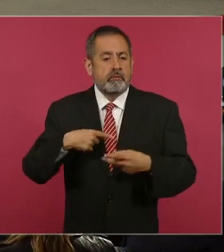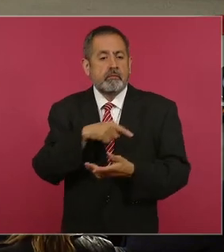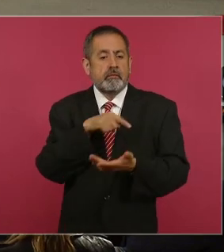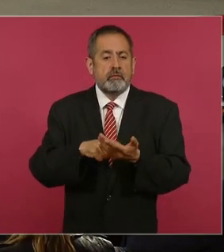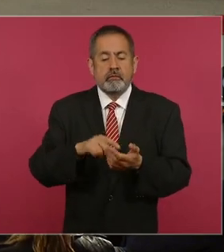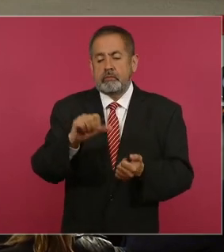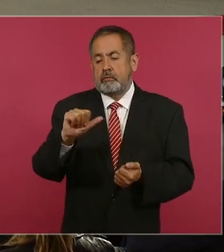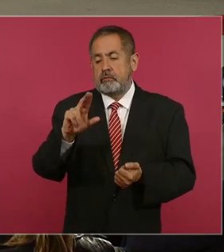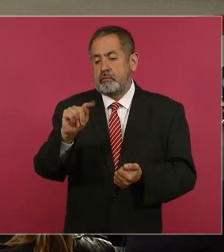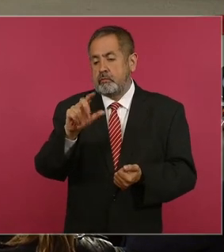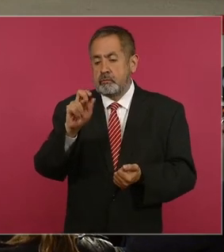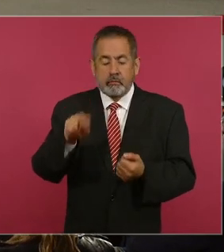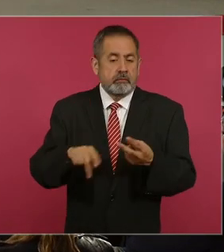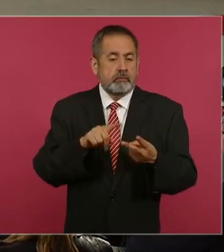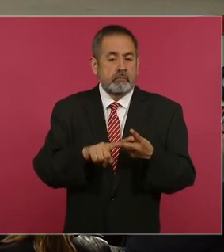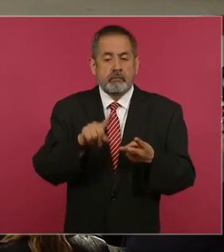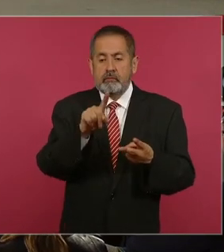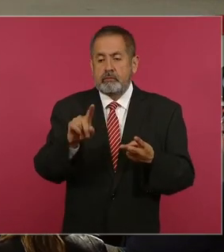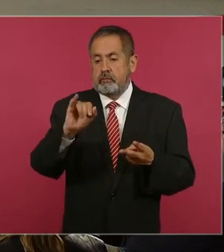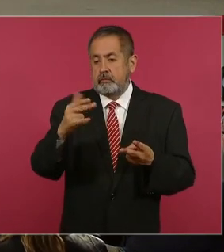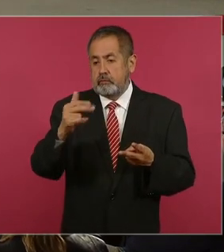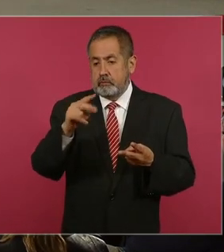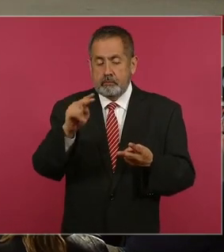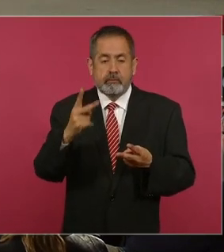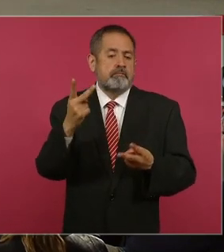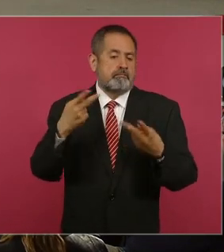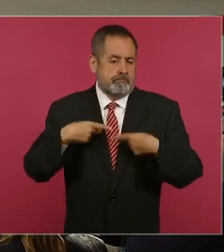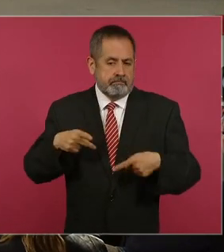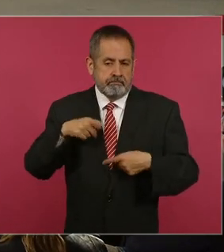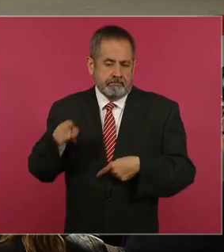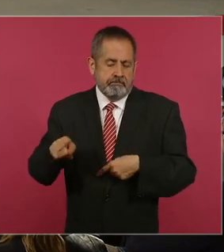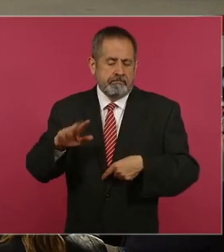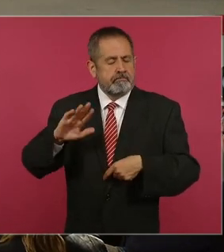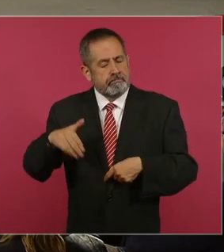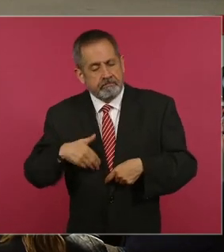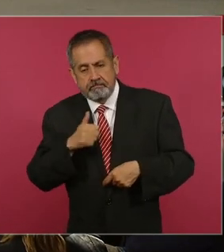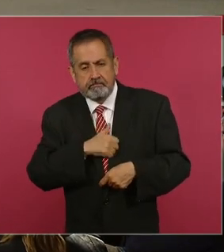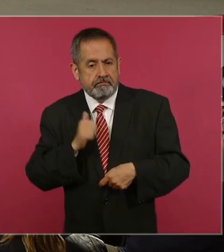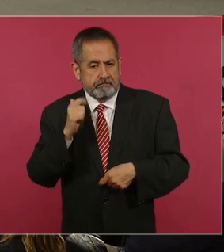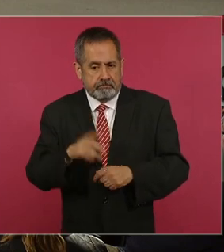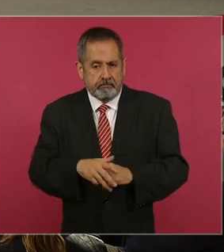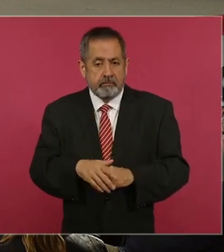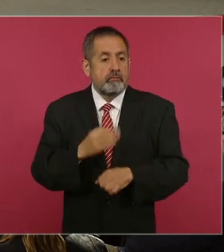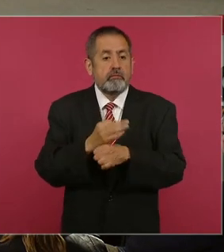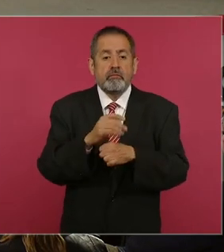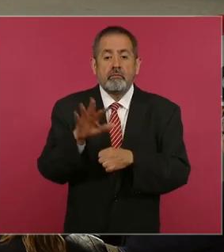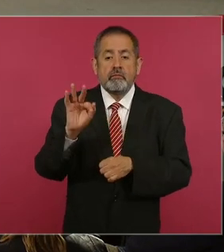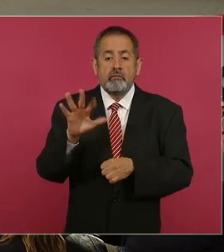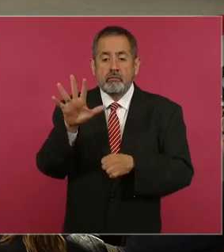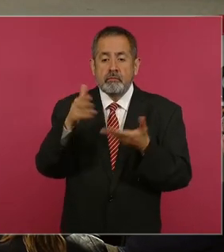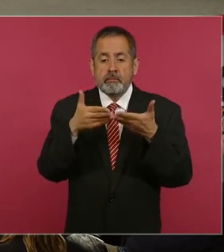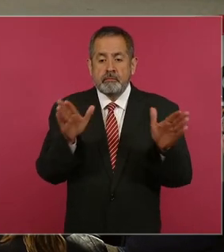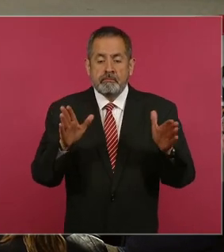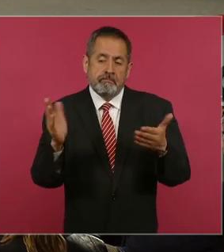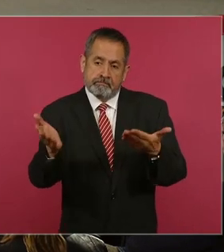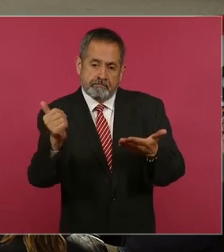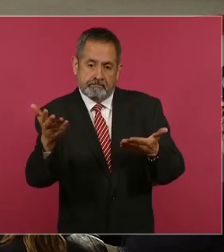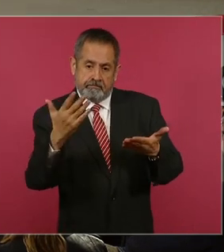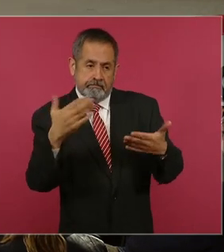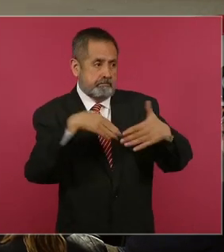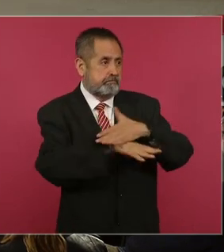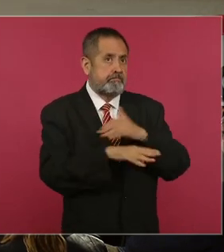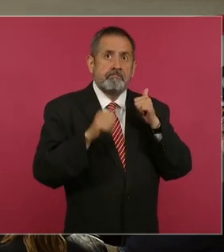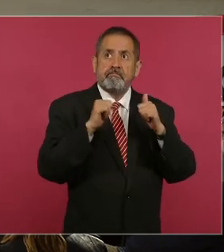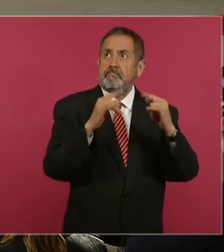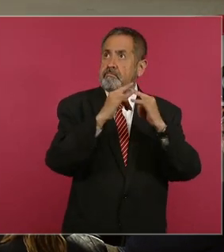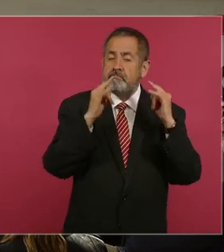en Cihuatlán, y se han aperturado 45 refugios y se tiene hasta el momento 171